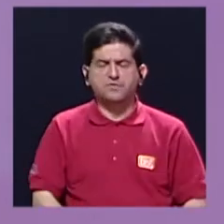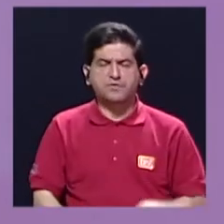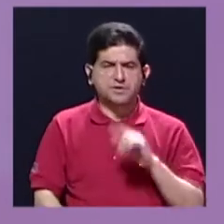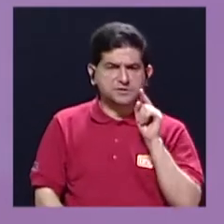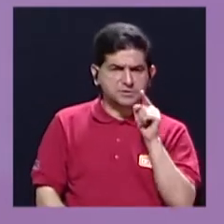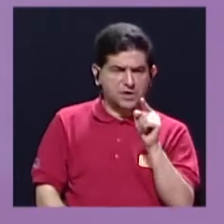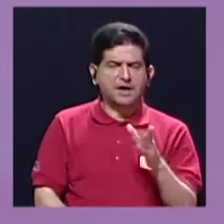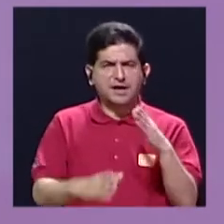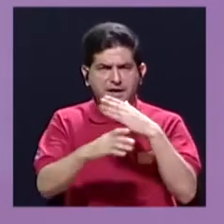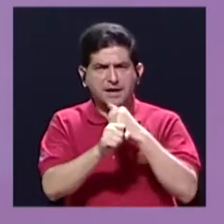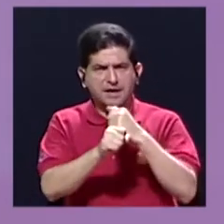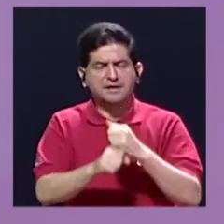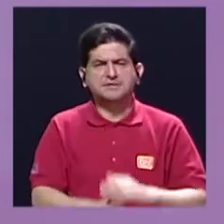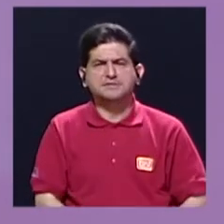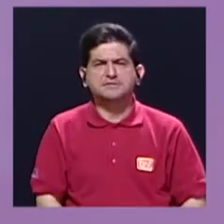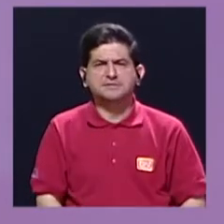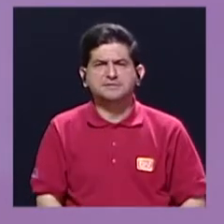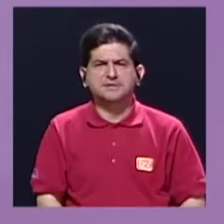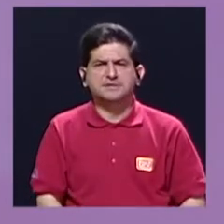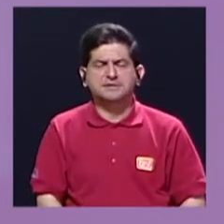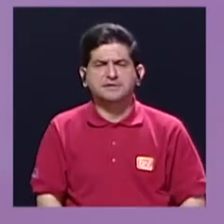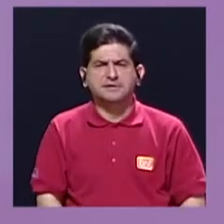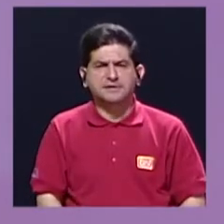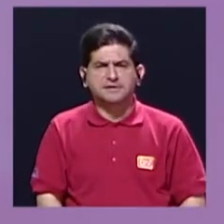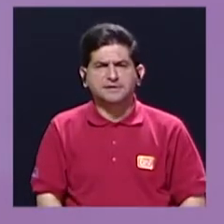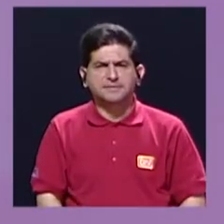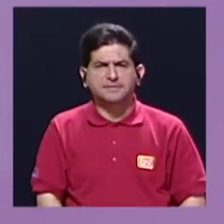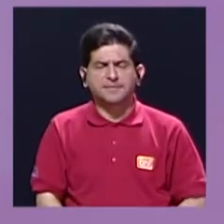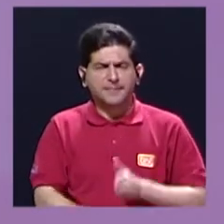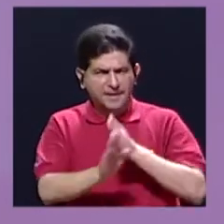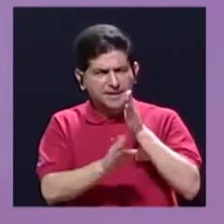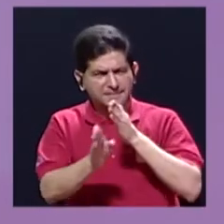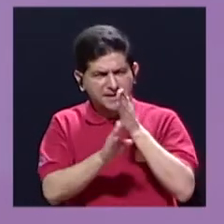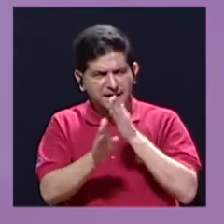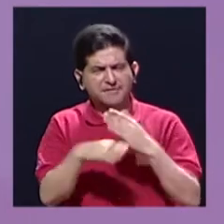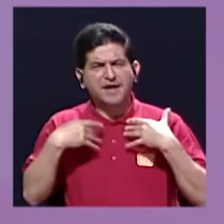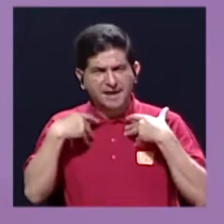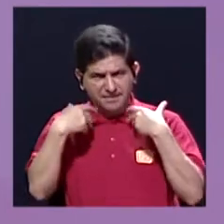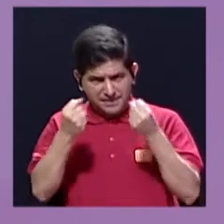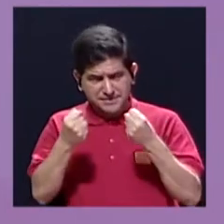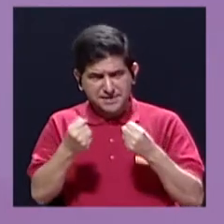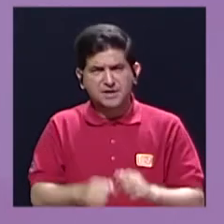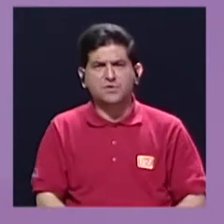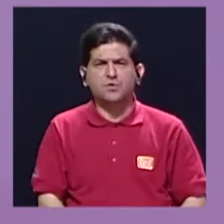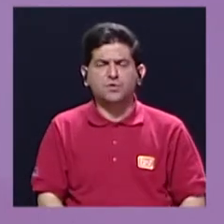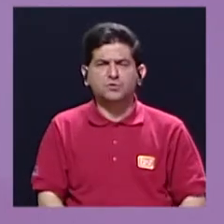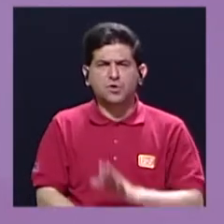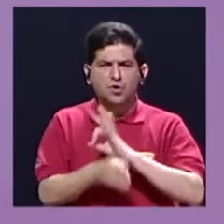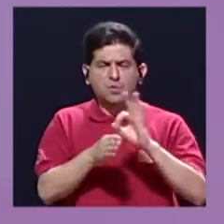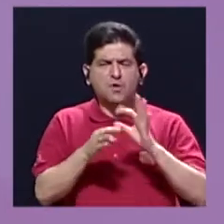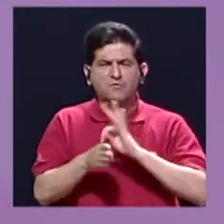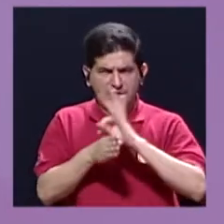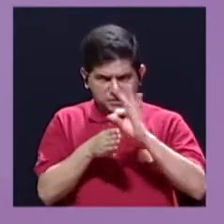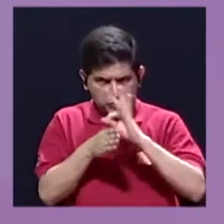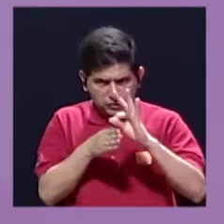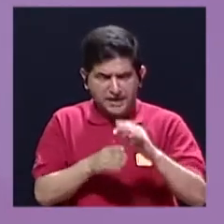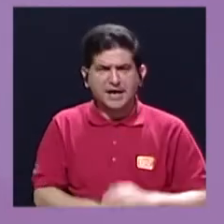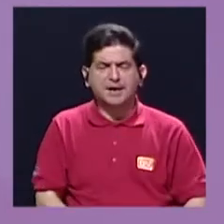hacer aquí en las carreras de salud, que apoyan como fisioterapia,